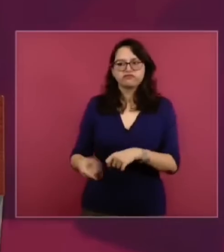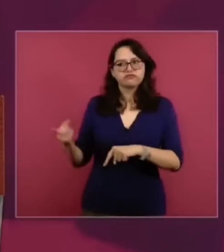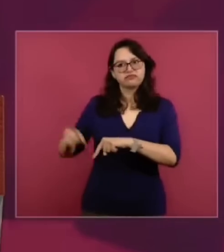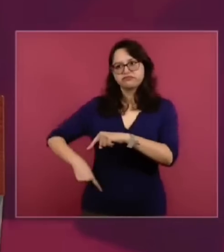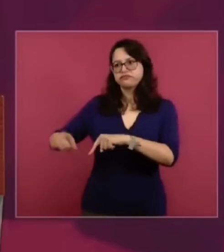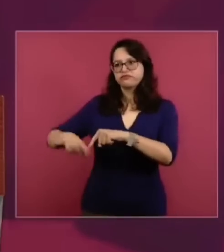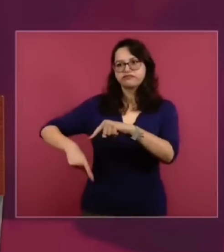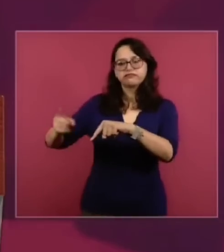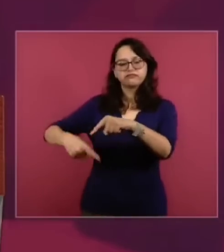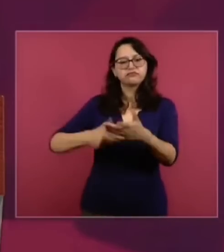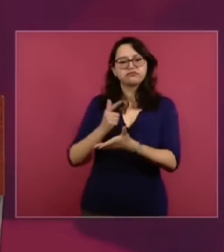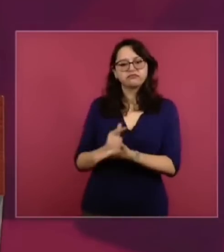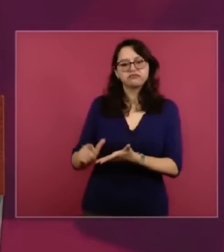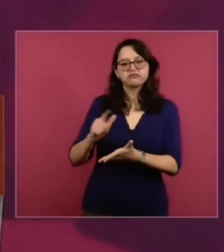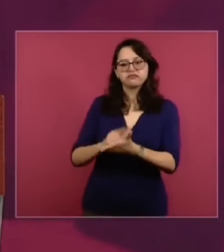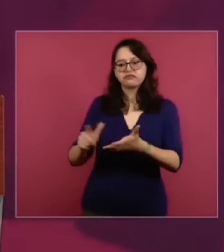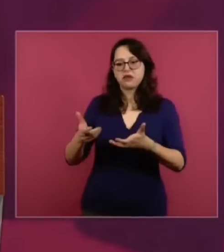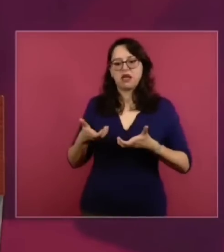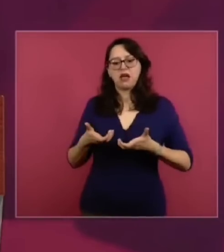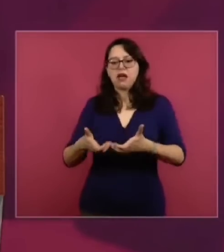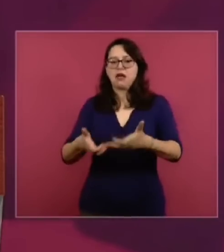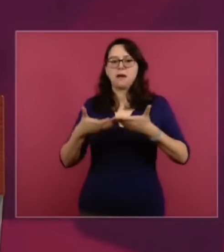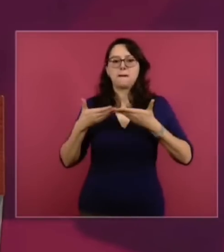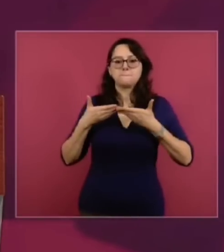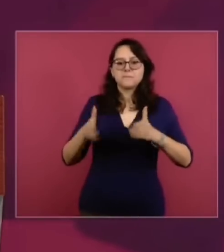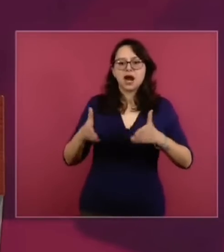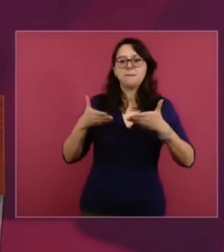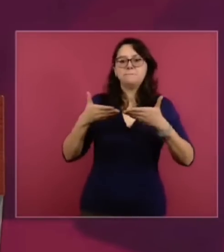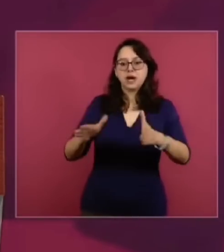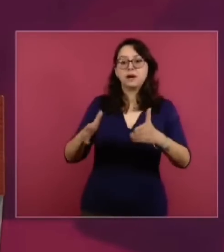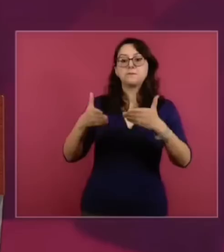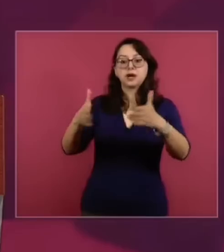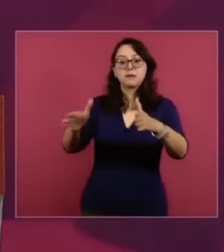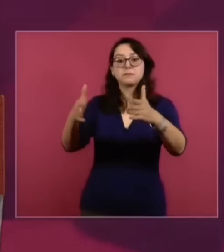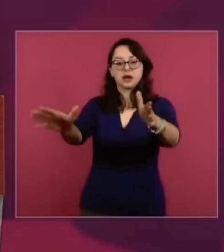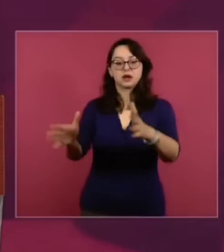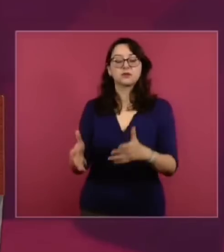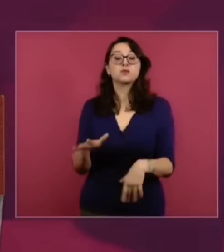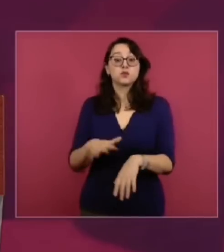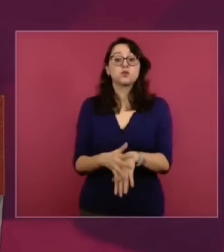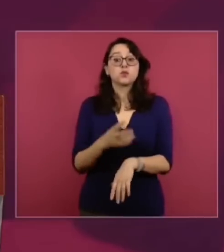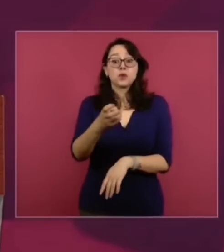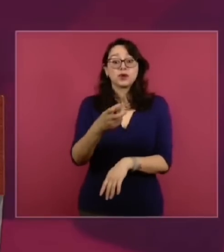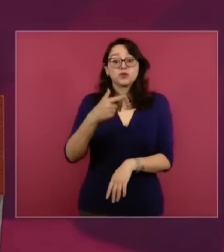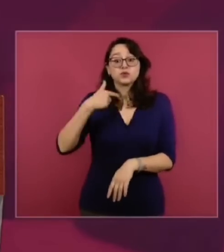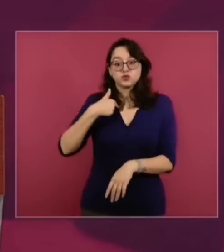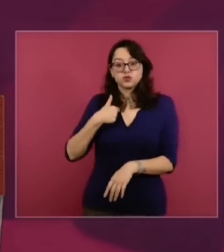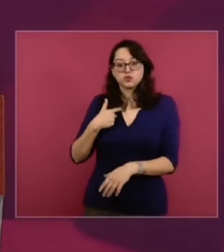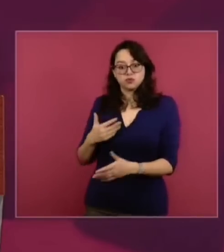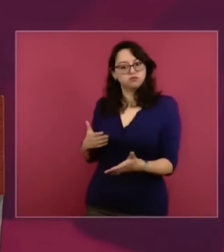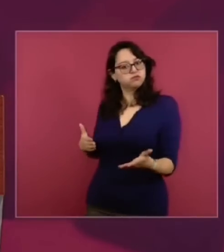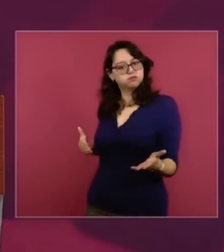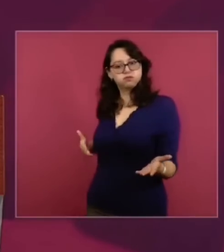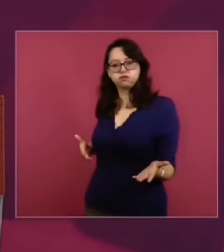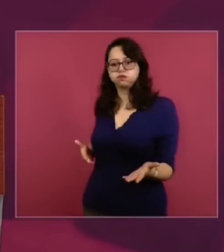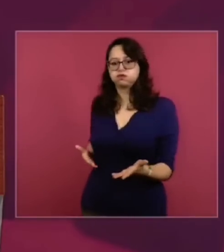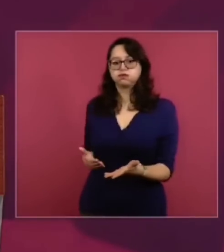sk y ya por eso pudimos nosotros pasar hasta la